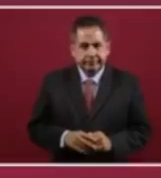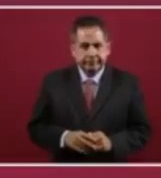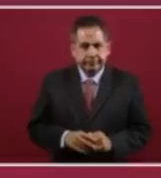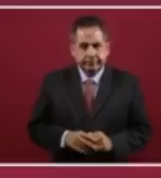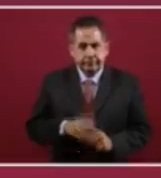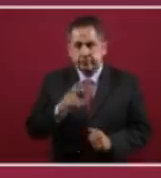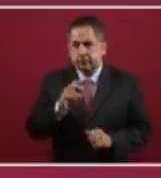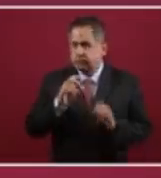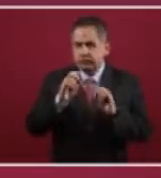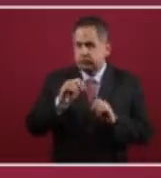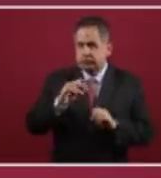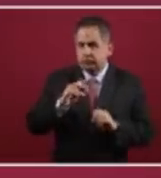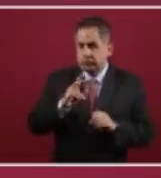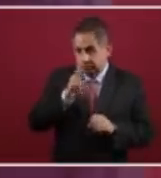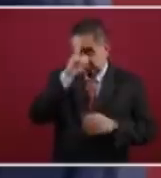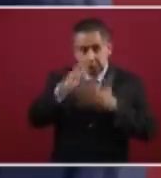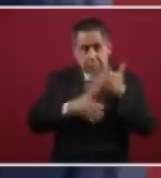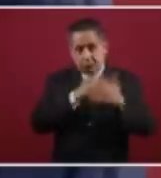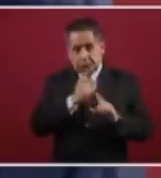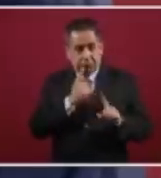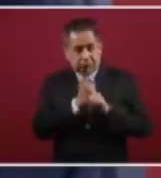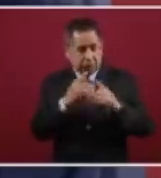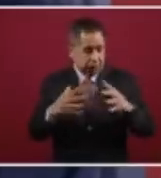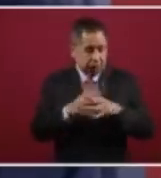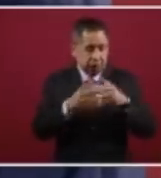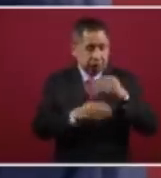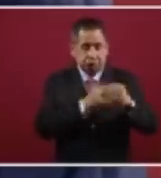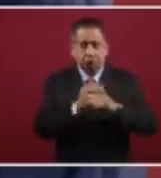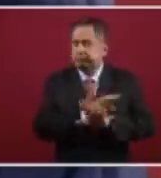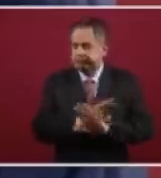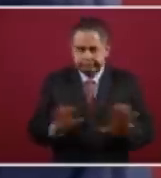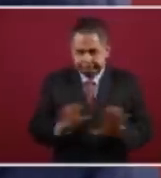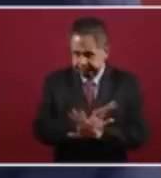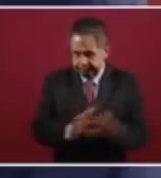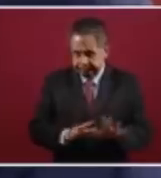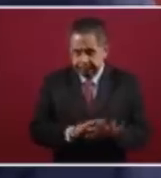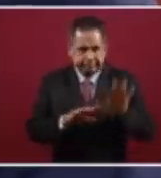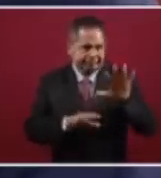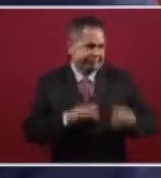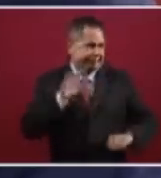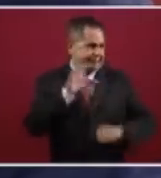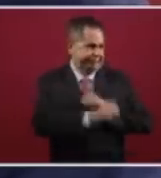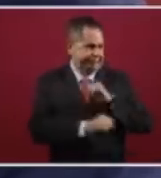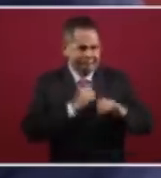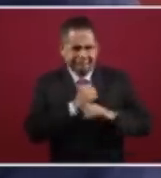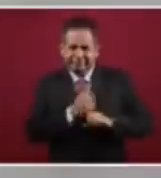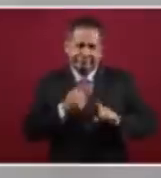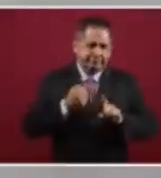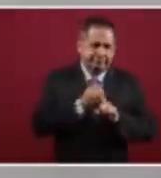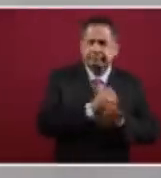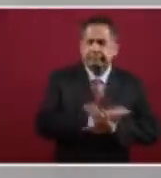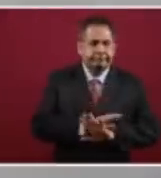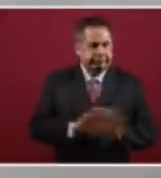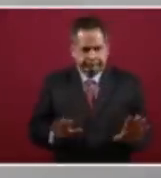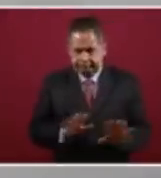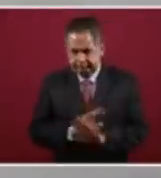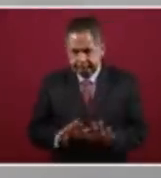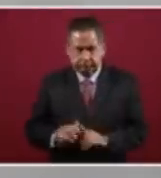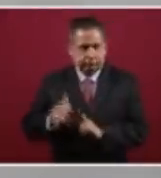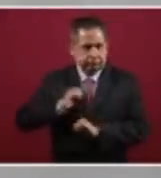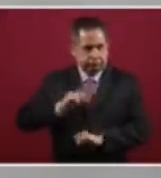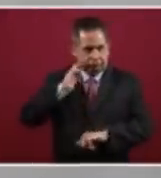no haya violencia, no va a haber represión. Y está a cargo de la